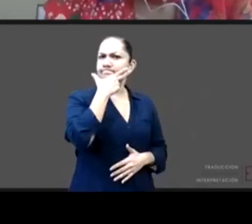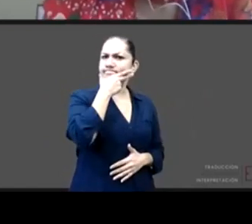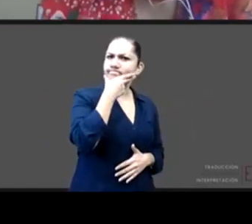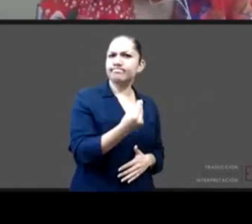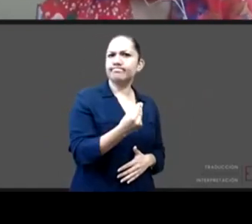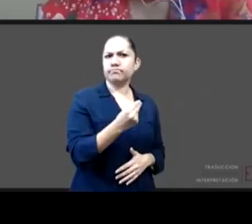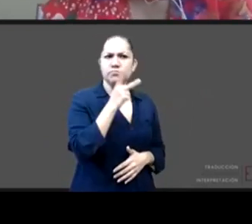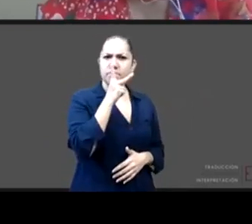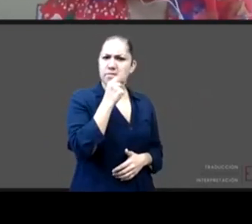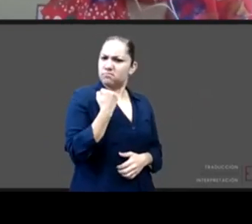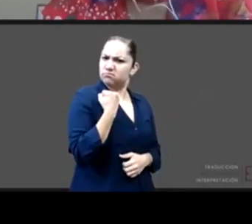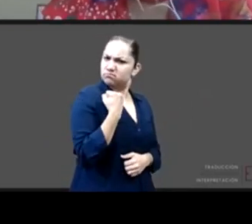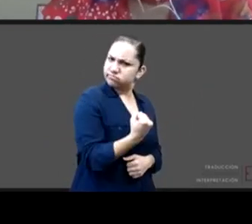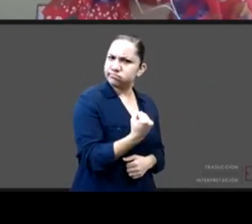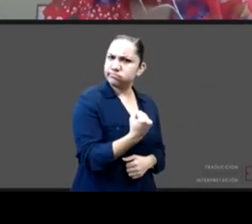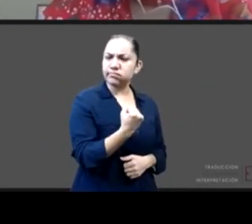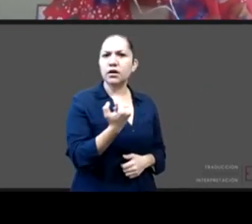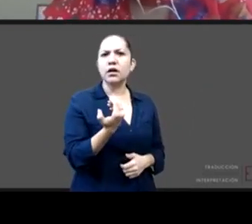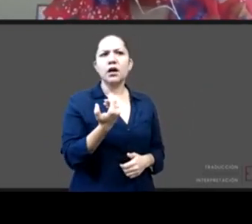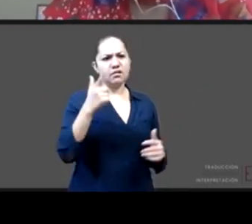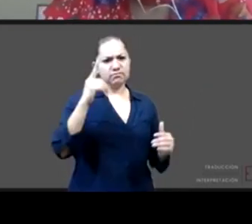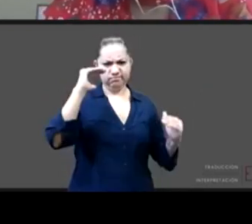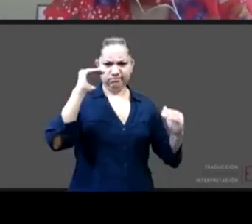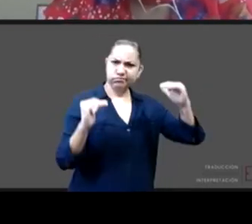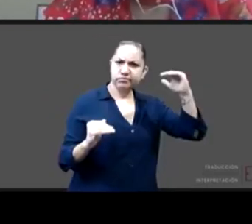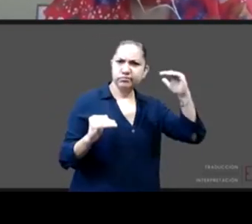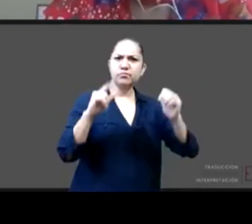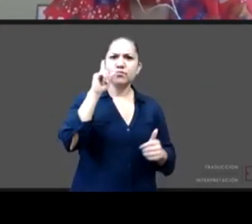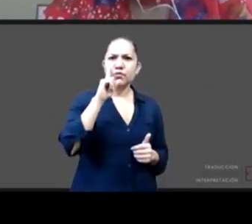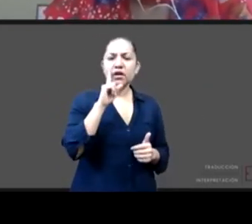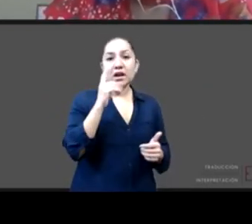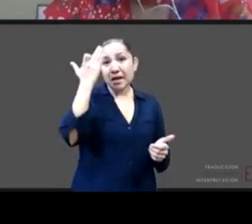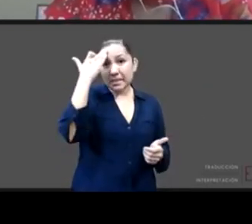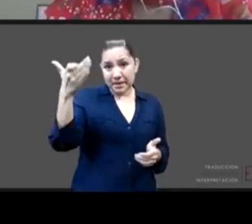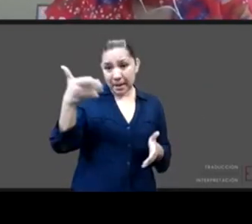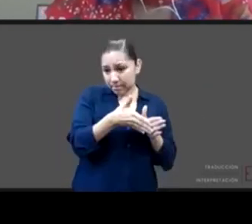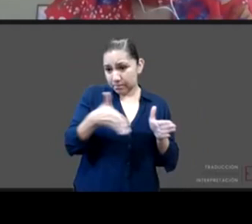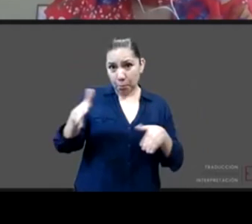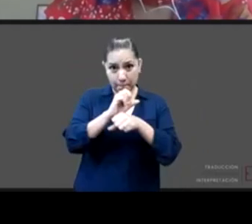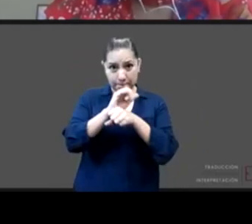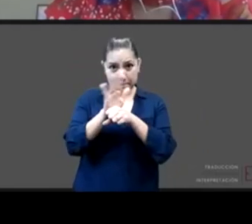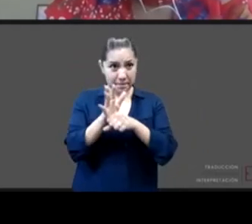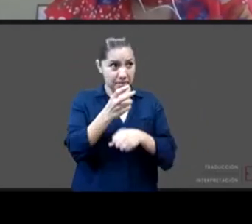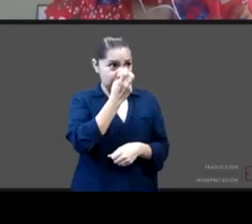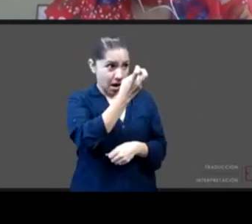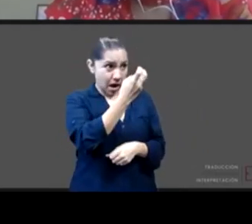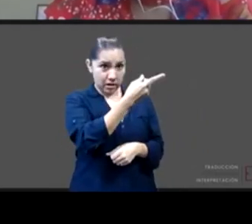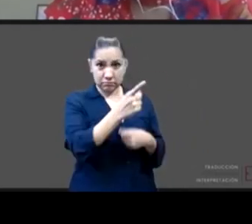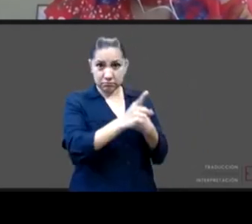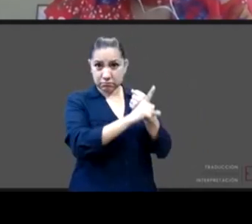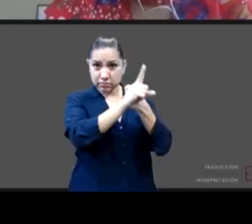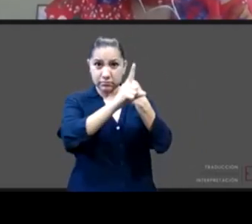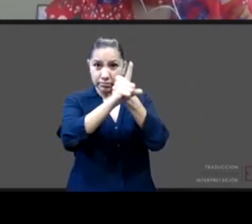ido con la pandemia. Es un momento entonces realmente